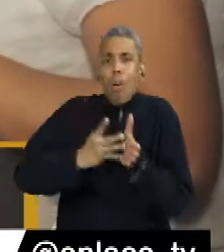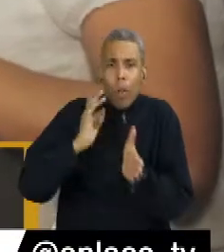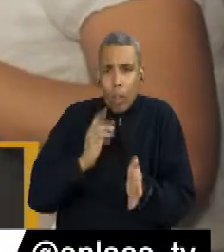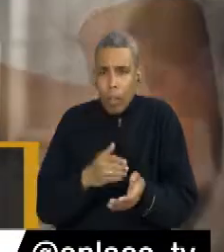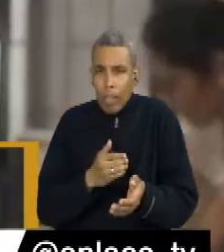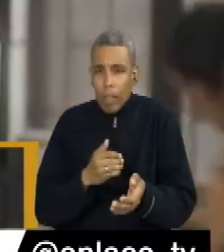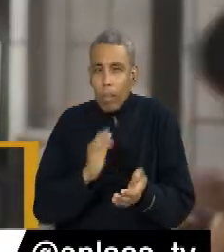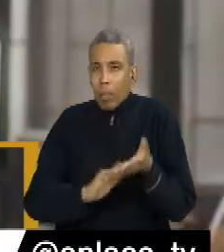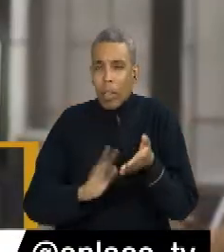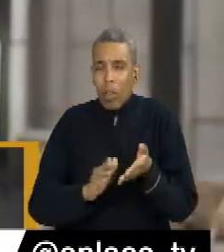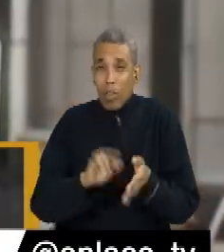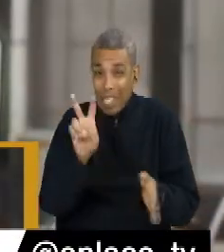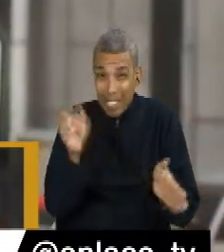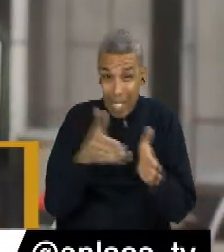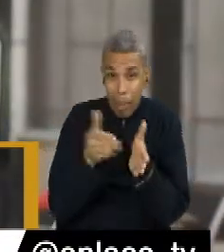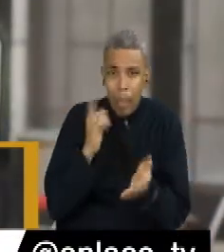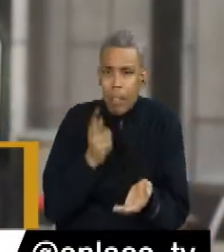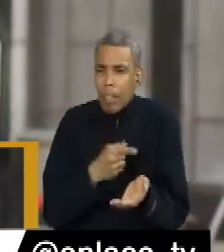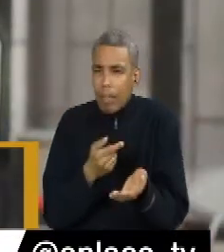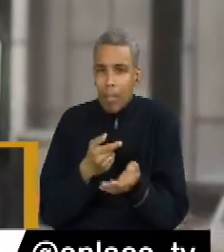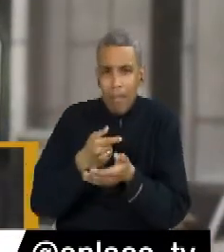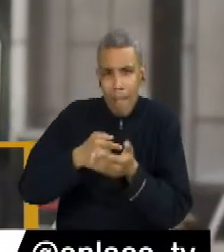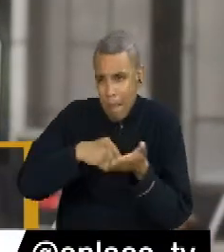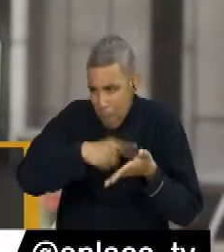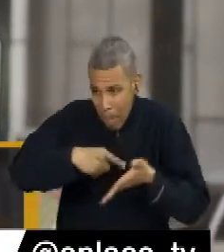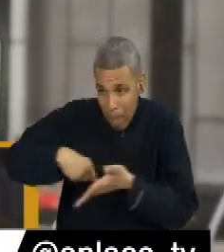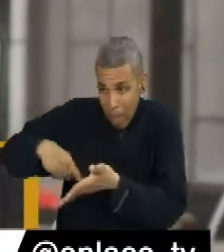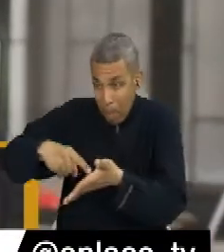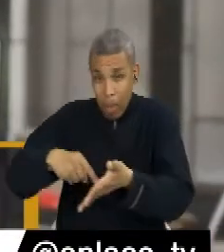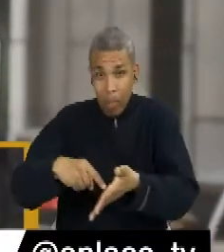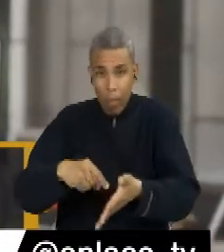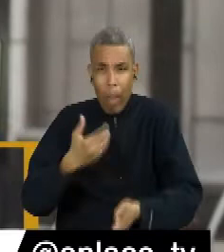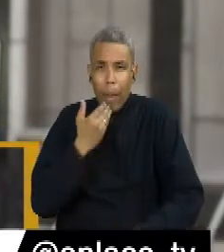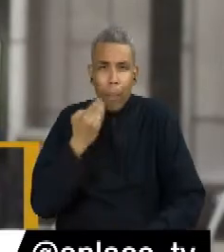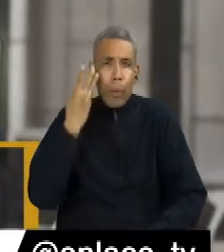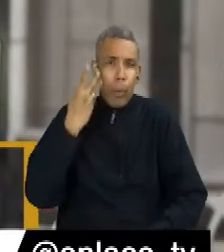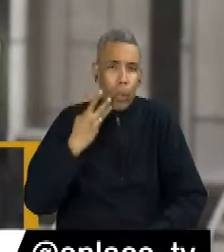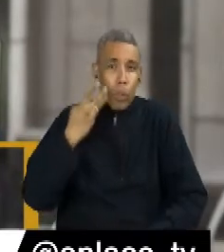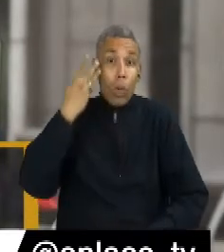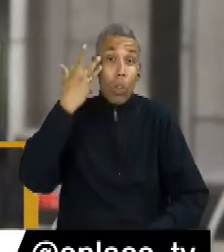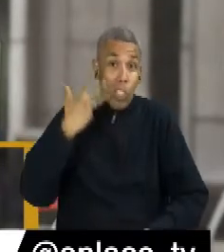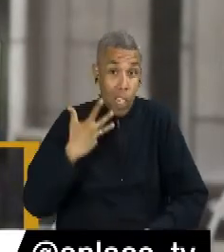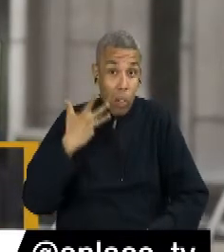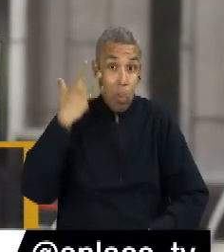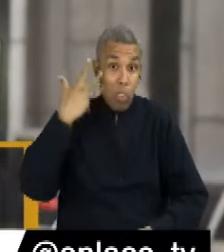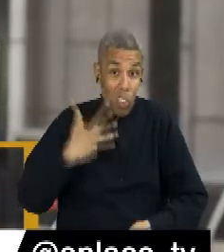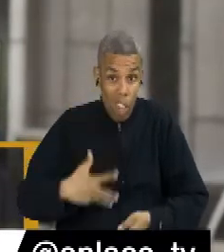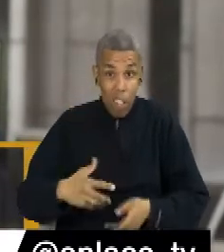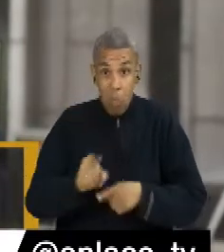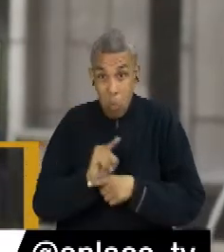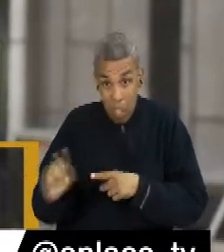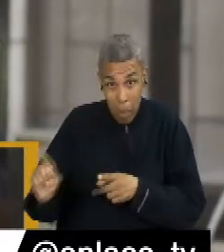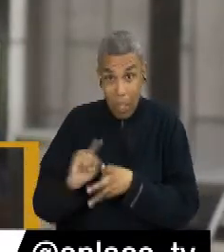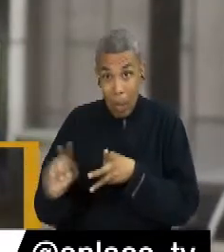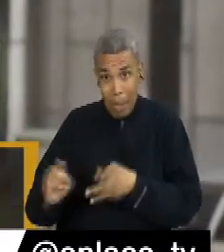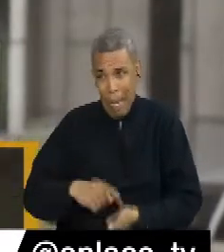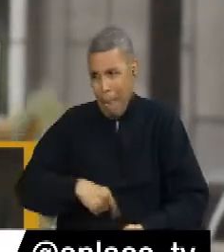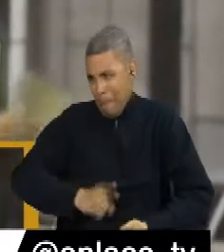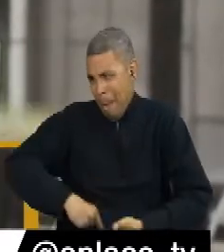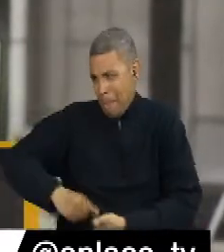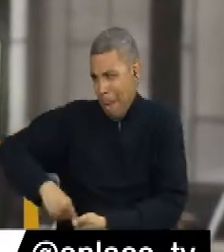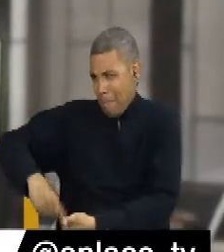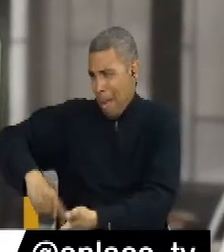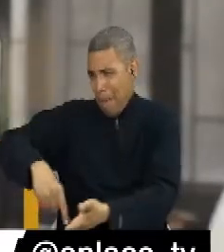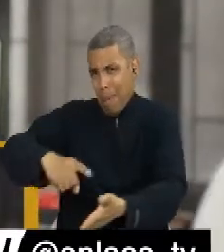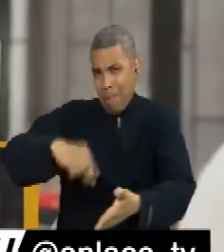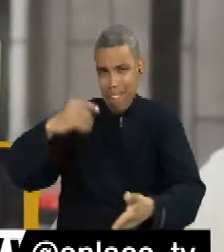Por eso lo que viene es pedirle al Consejo Municipal que prontamente nos haga el cabildo municipal, le ponga